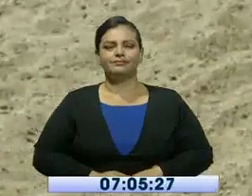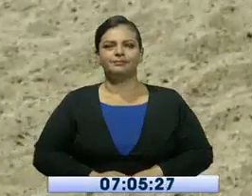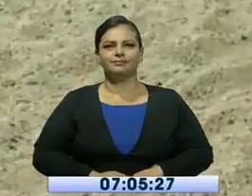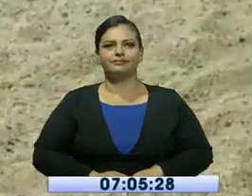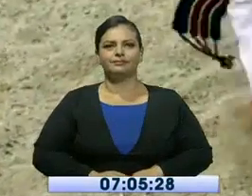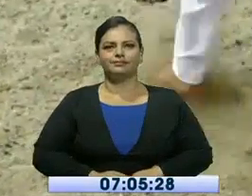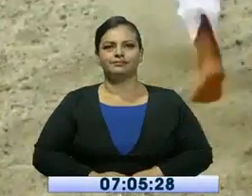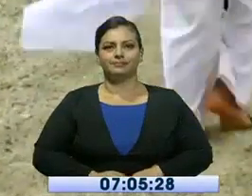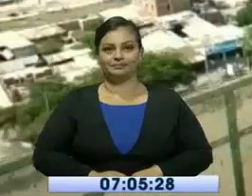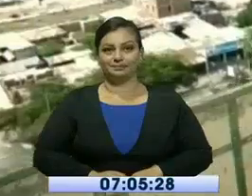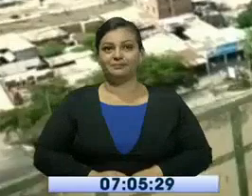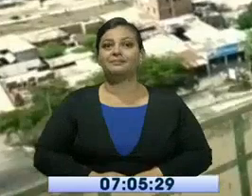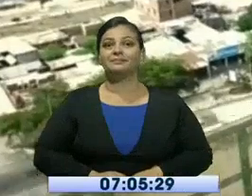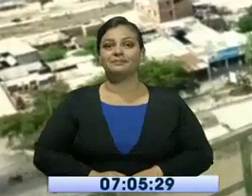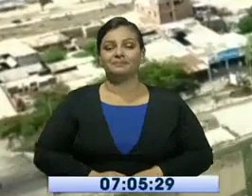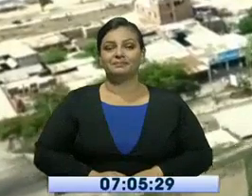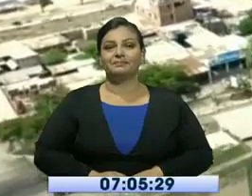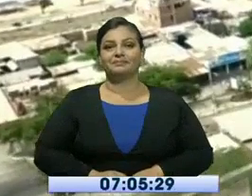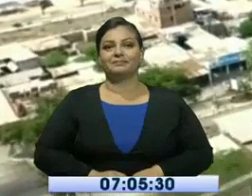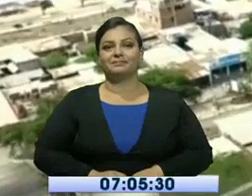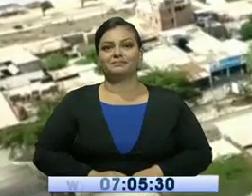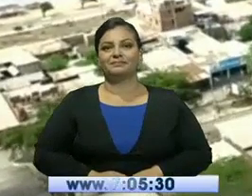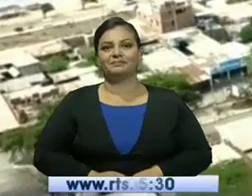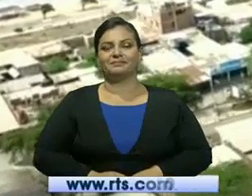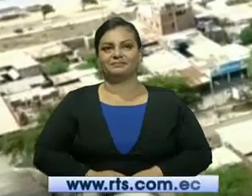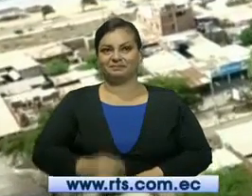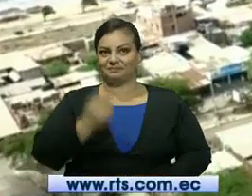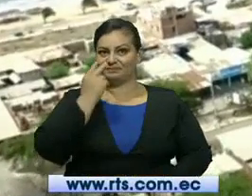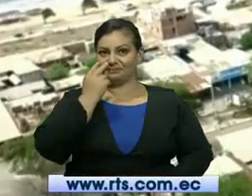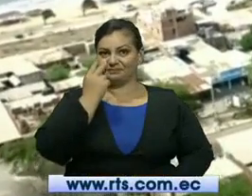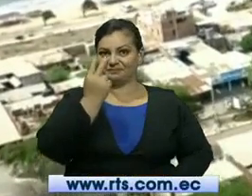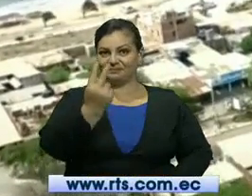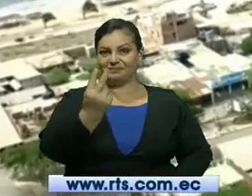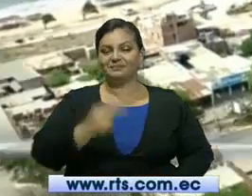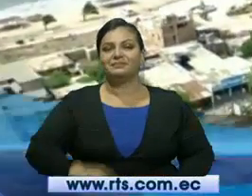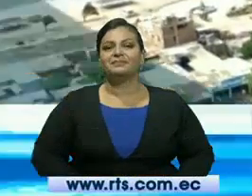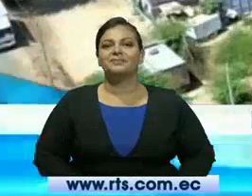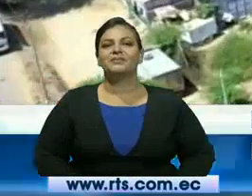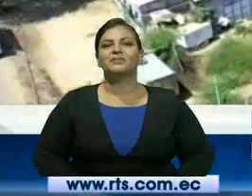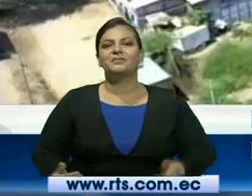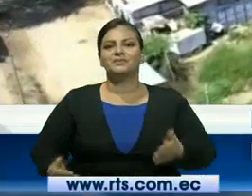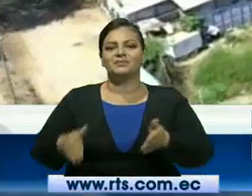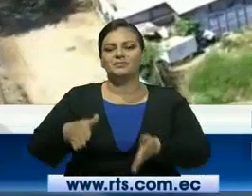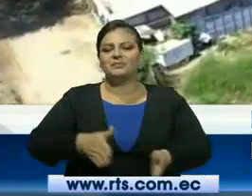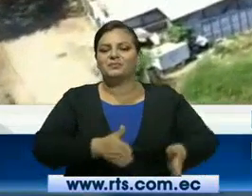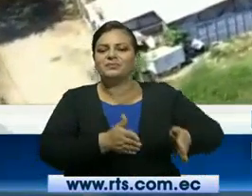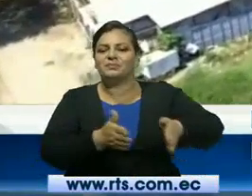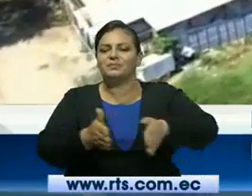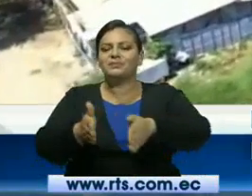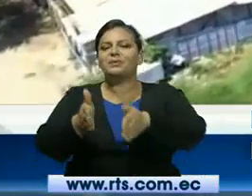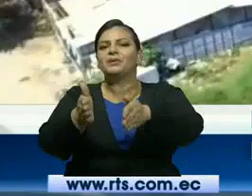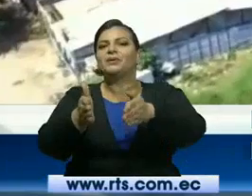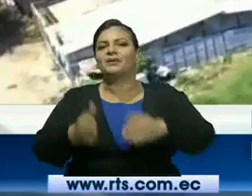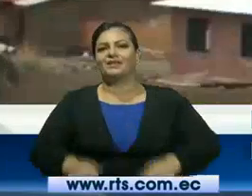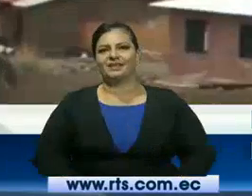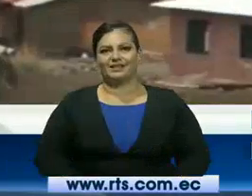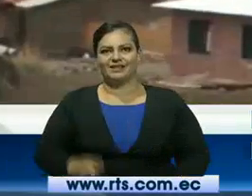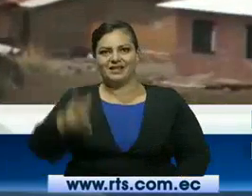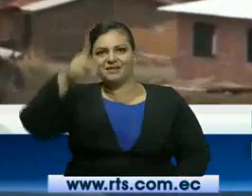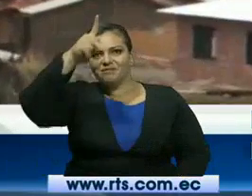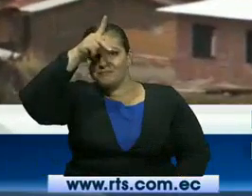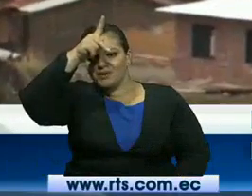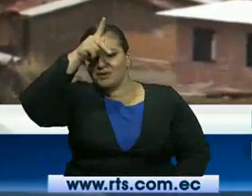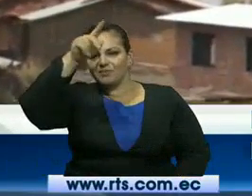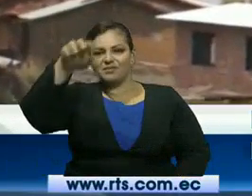El sur del país se abre al mundo con una propuesta turística binacional que hermana las ciudades fronterizas de la zona norte del Perú y sur del